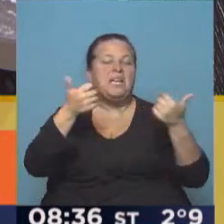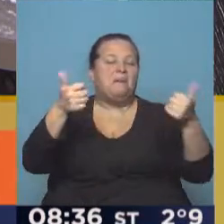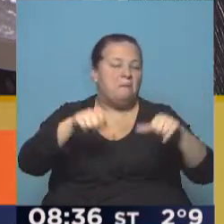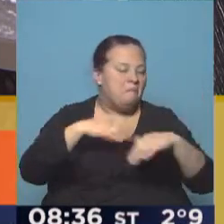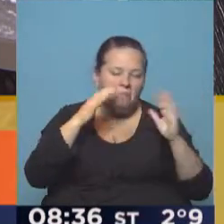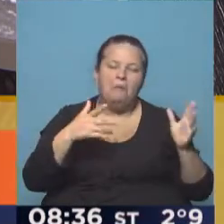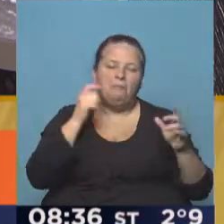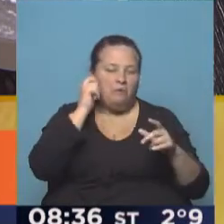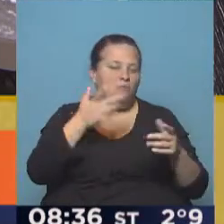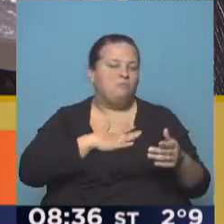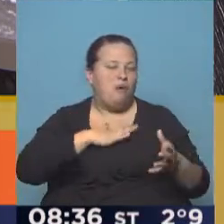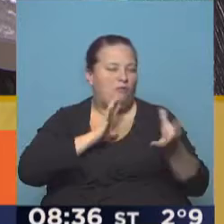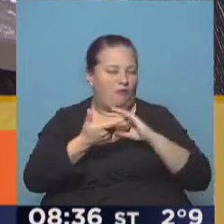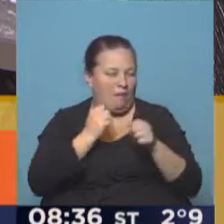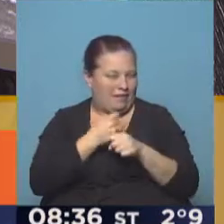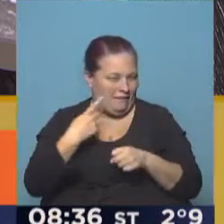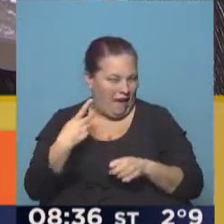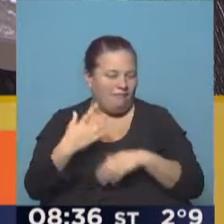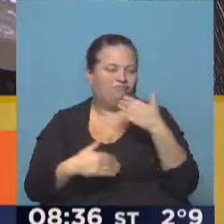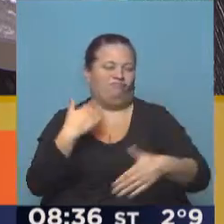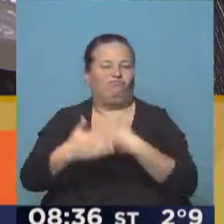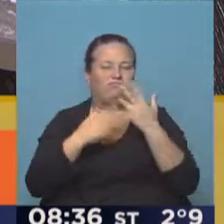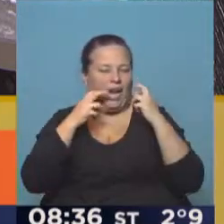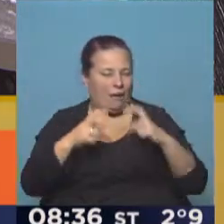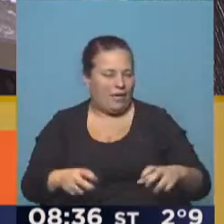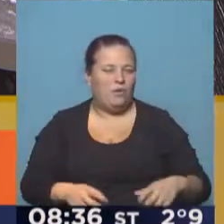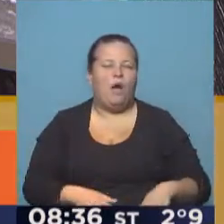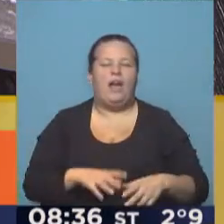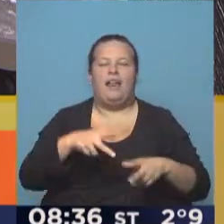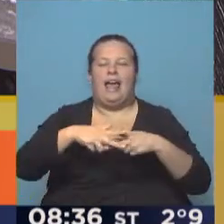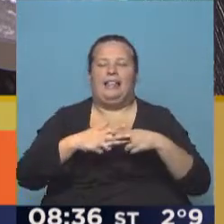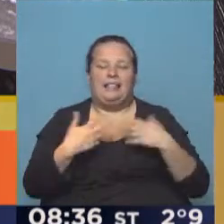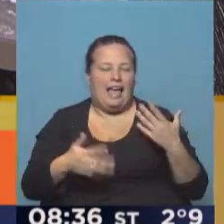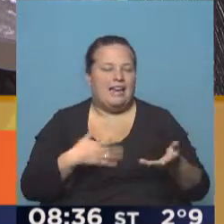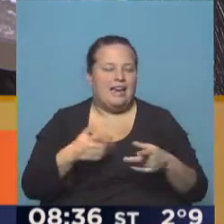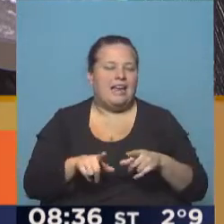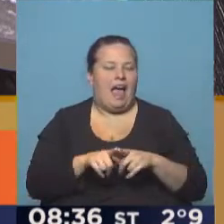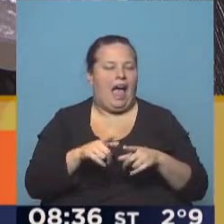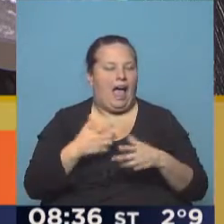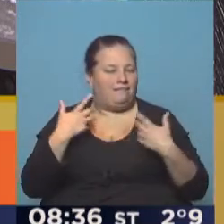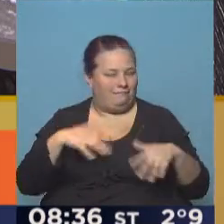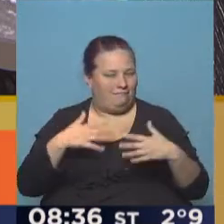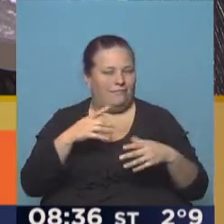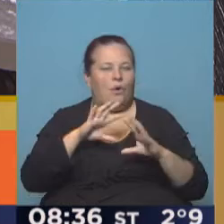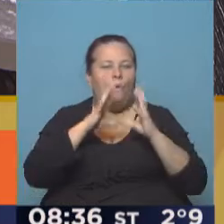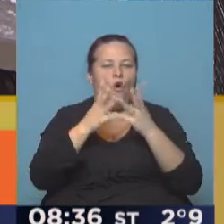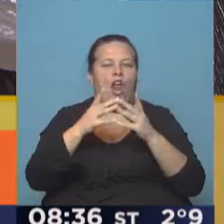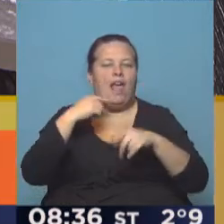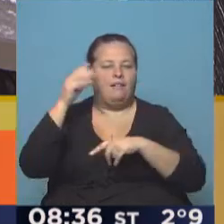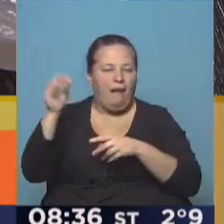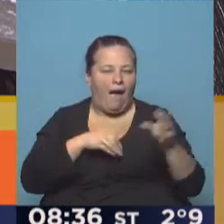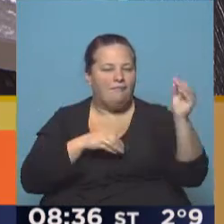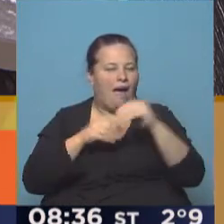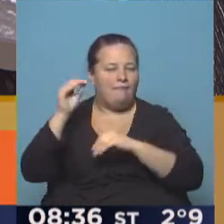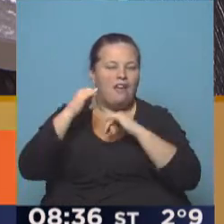pero por lo menos es nuestro. Vamos avanzando en la investigación con una técnica como muy silvestre que se llama bola de nieve, que se van